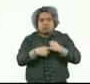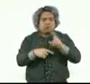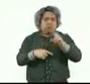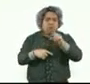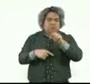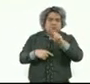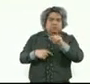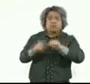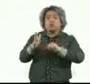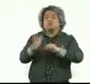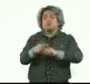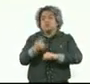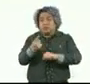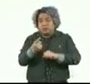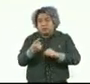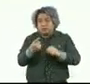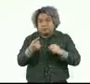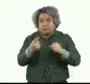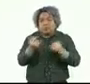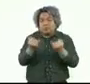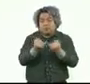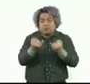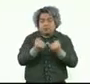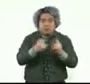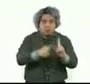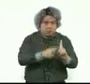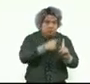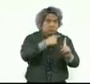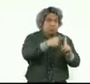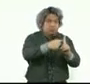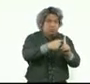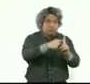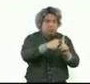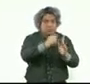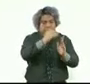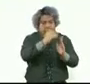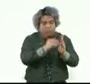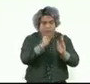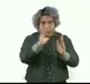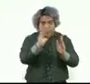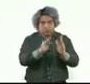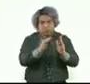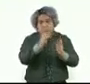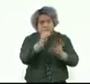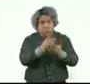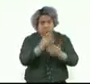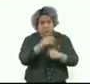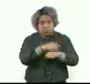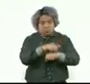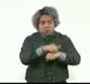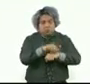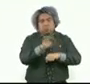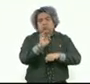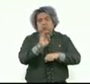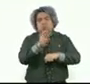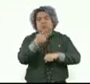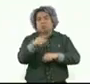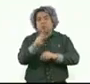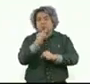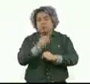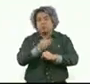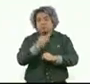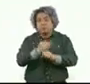está bajando el porcentaje de positividad. Si fuera nada más el número, pues podría haber otras condicionantes, pero está